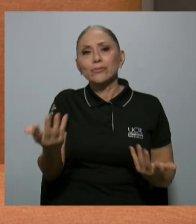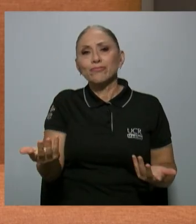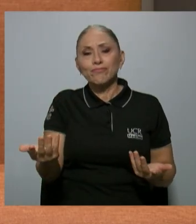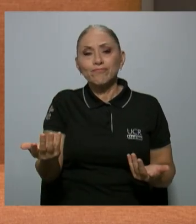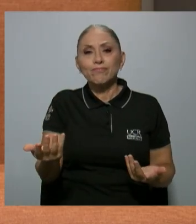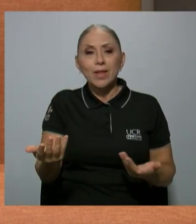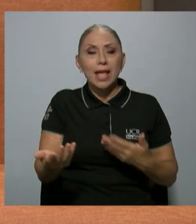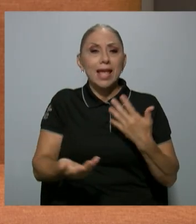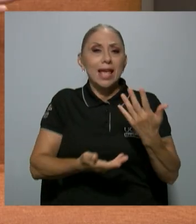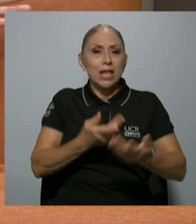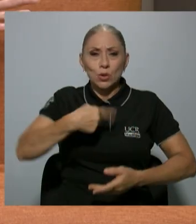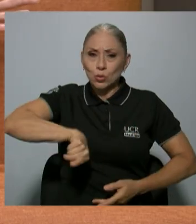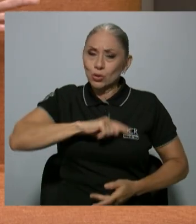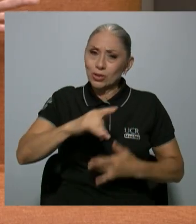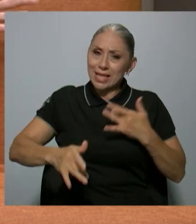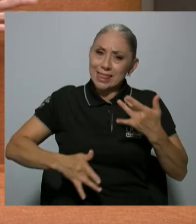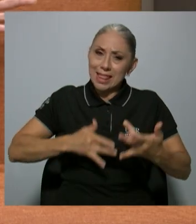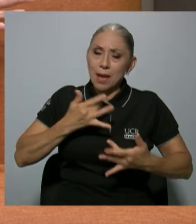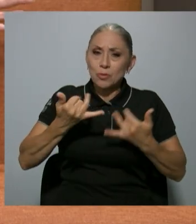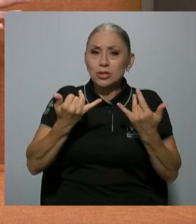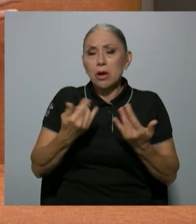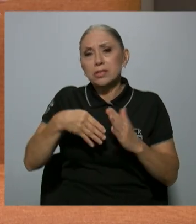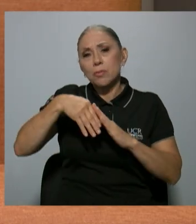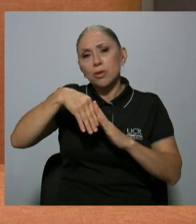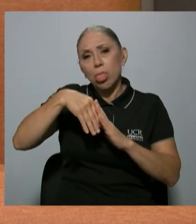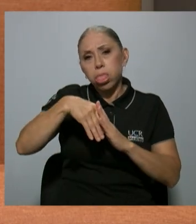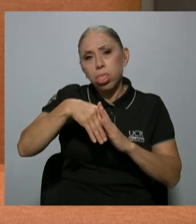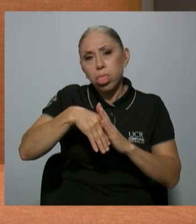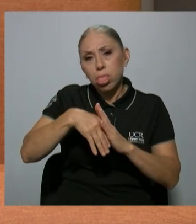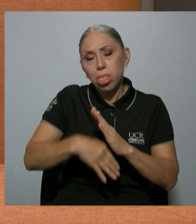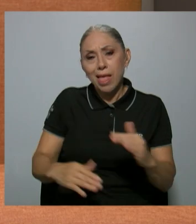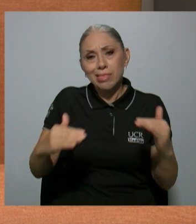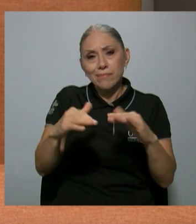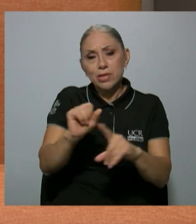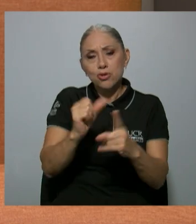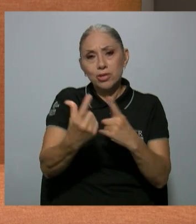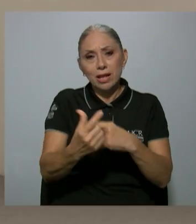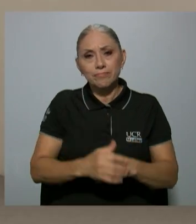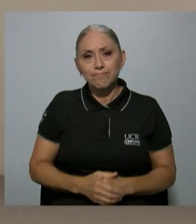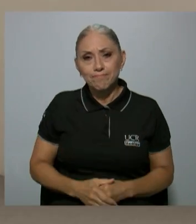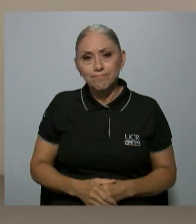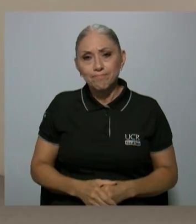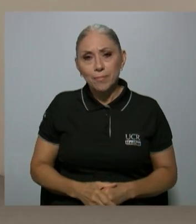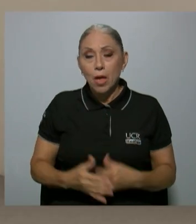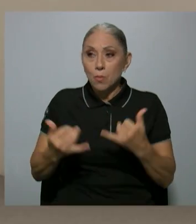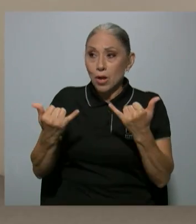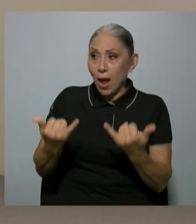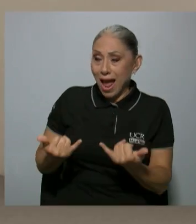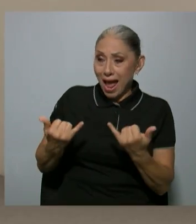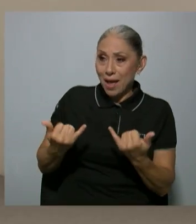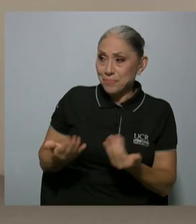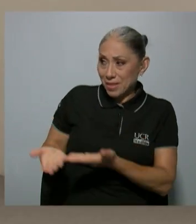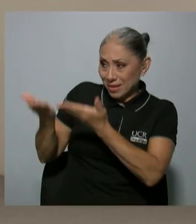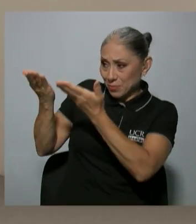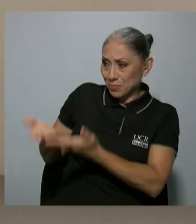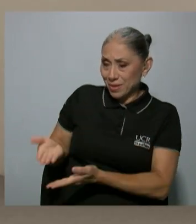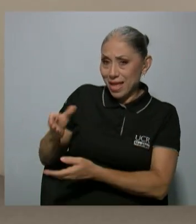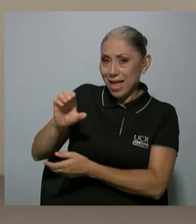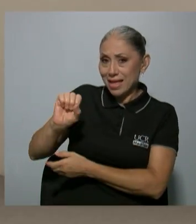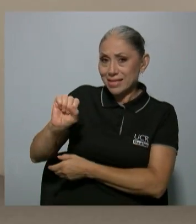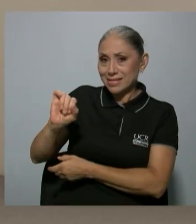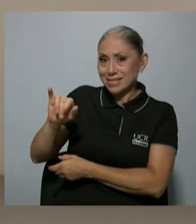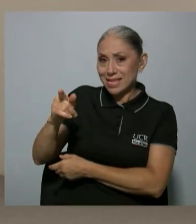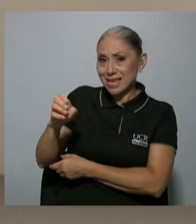manera sintamos que estamos en un detrimento, digamos, social. Bueno, vamos a irnos. Ella es Sigrid